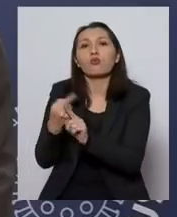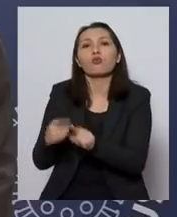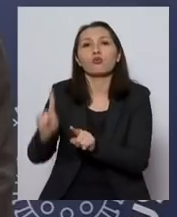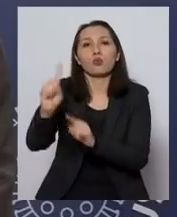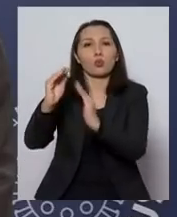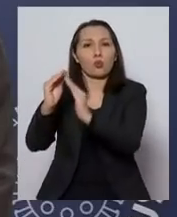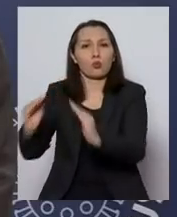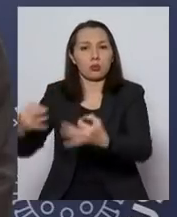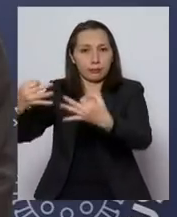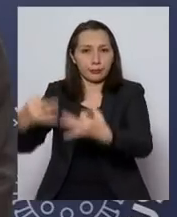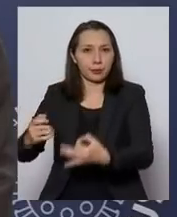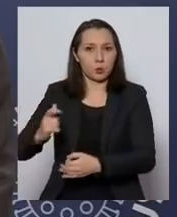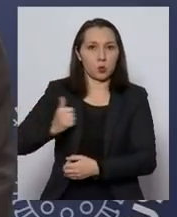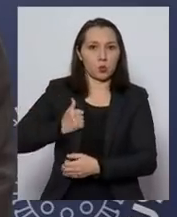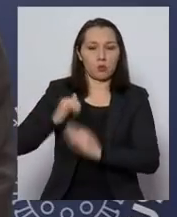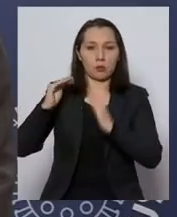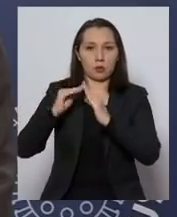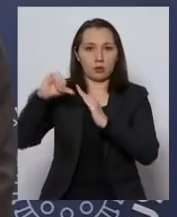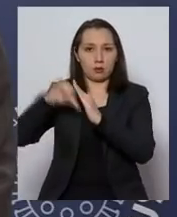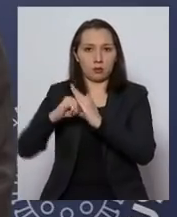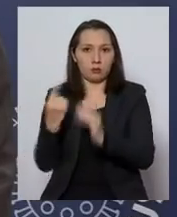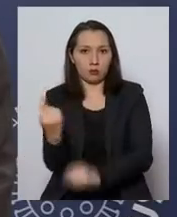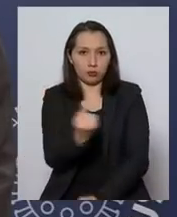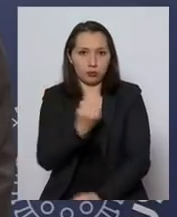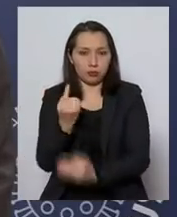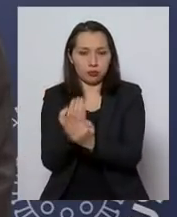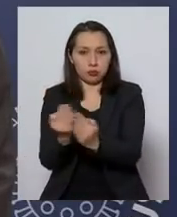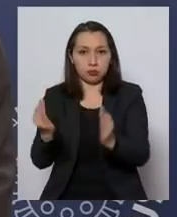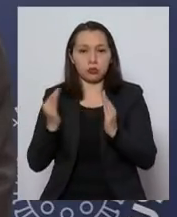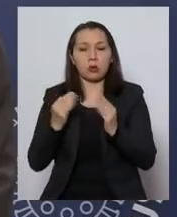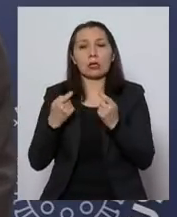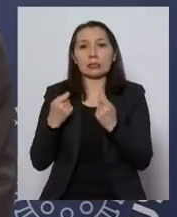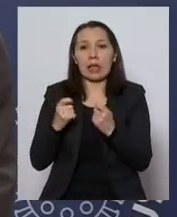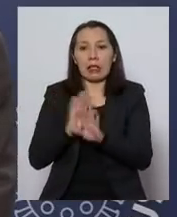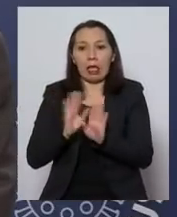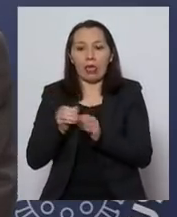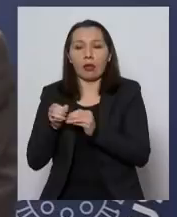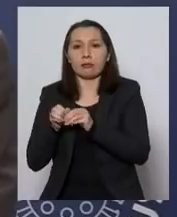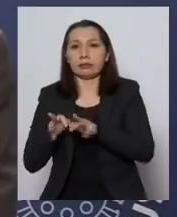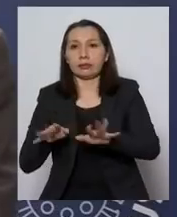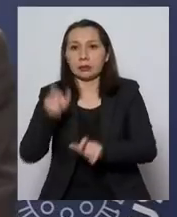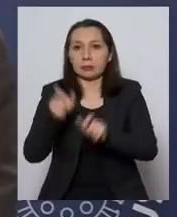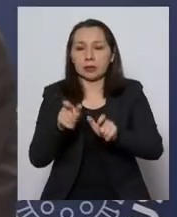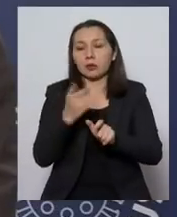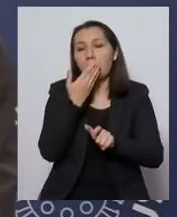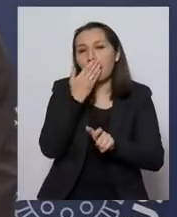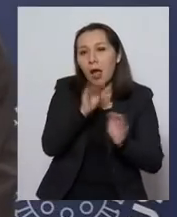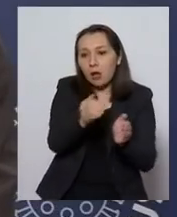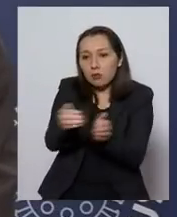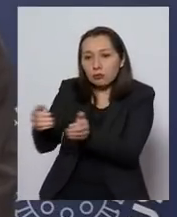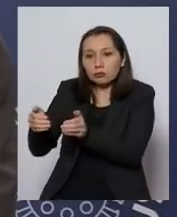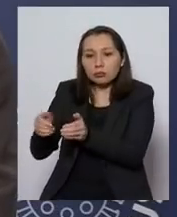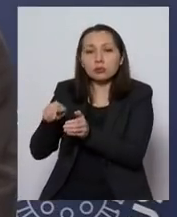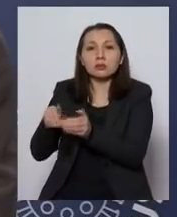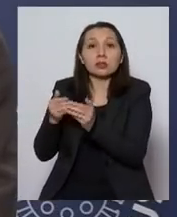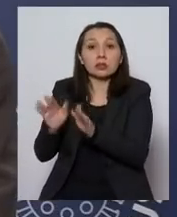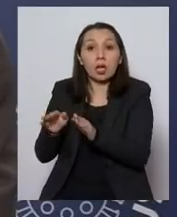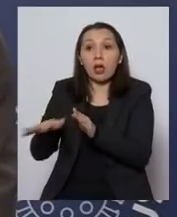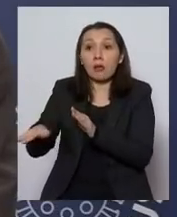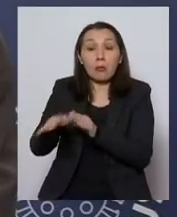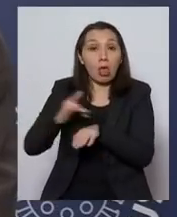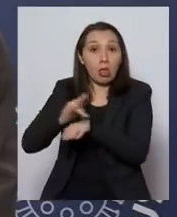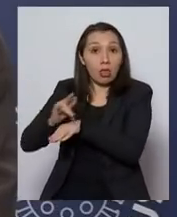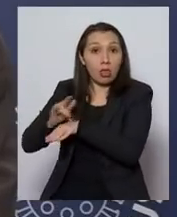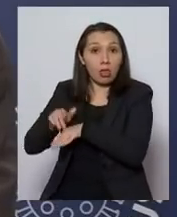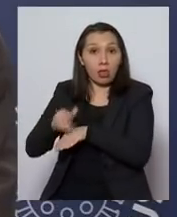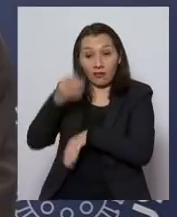cuarentena efectiva que limite la expansión del virus en lugares que hayan salido de